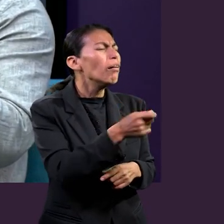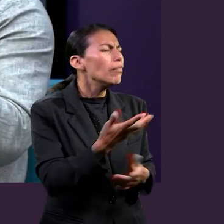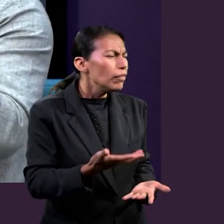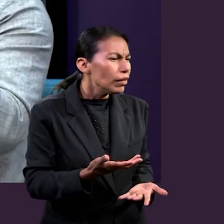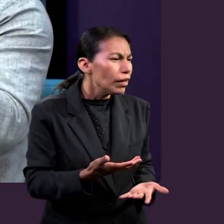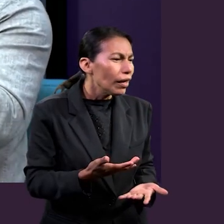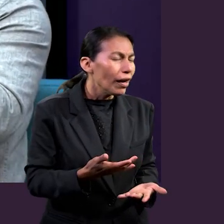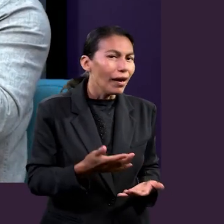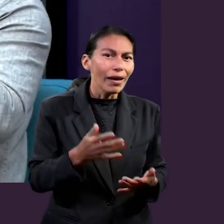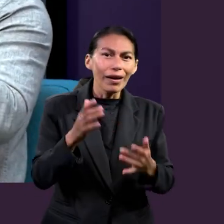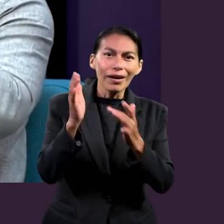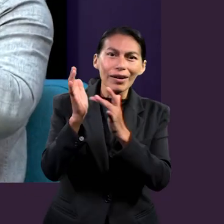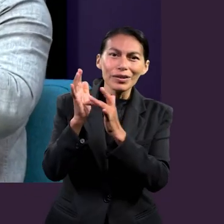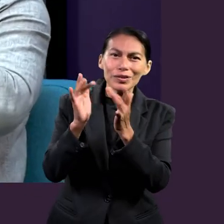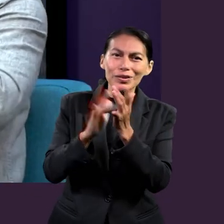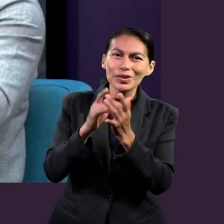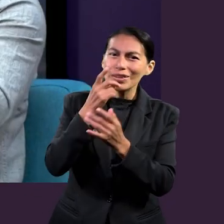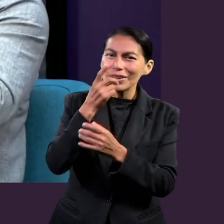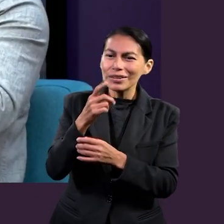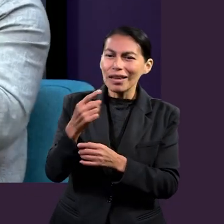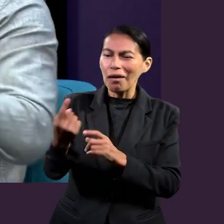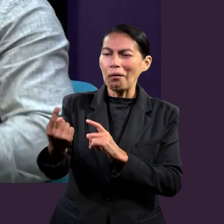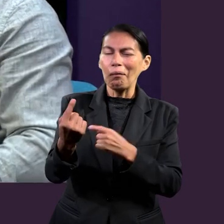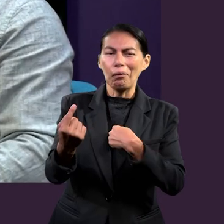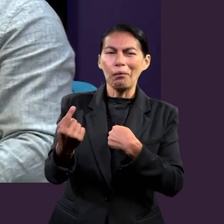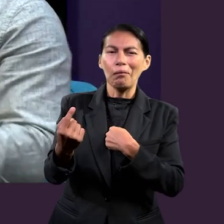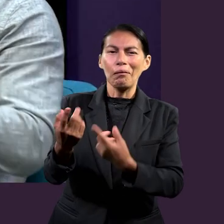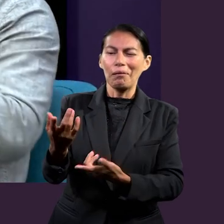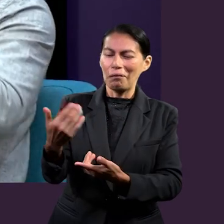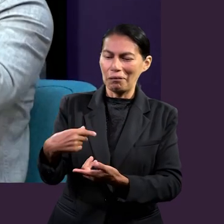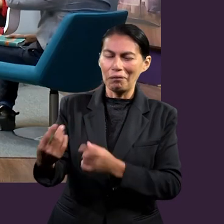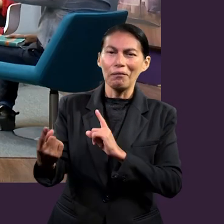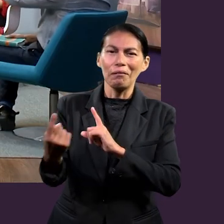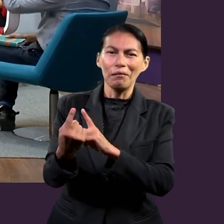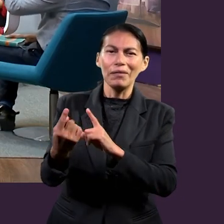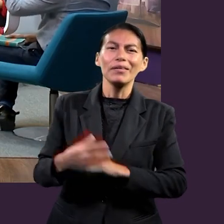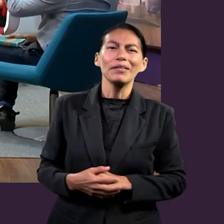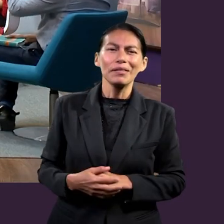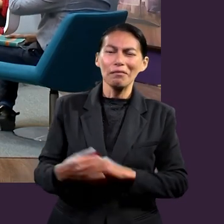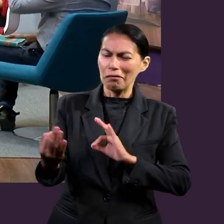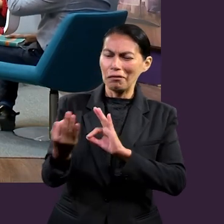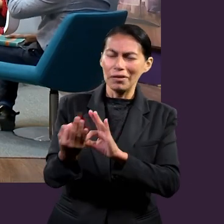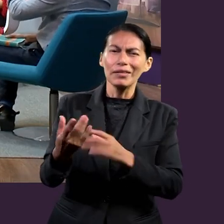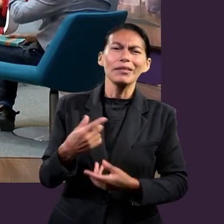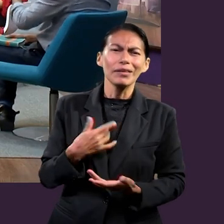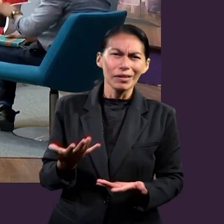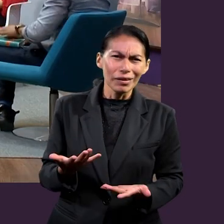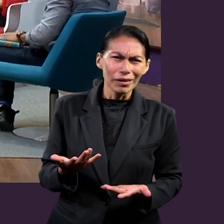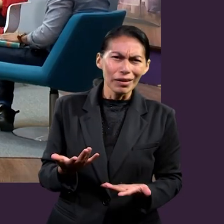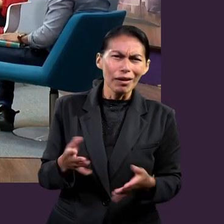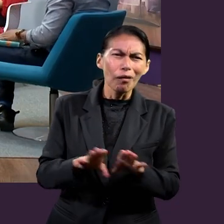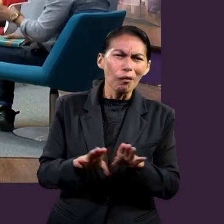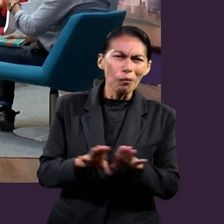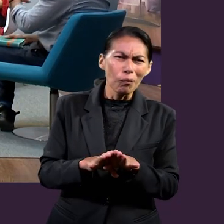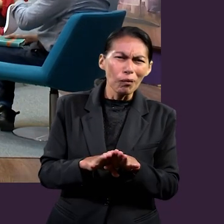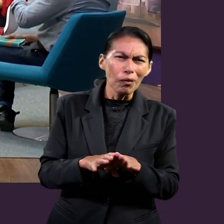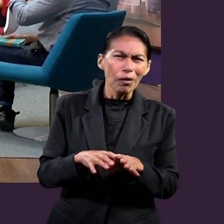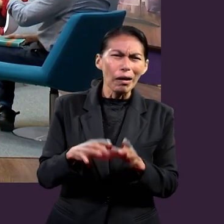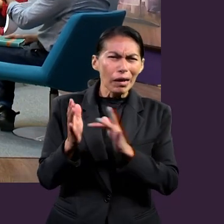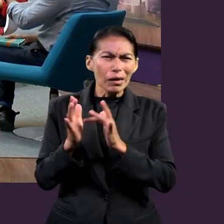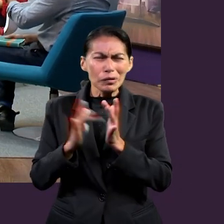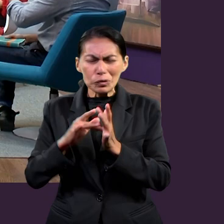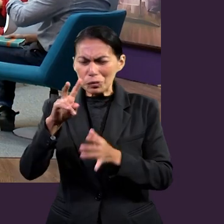este análisis, esta poner, como dijo la maestra, poner la vista en los ojos de Jesús, es lo que